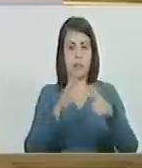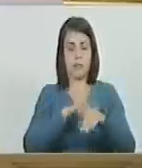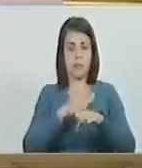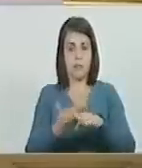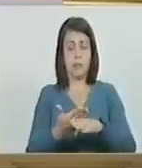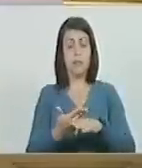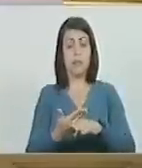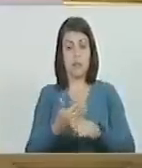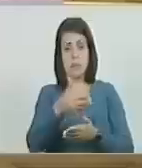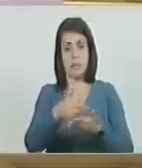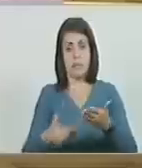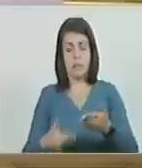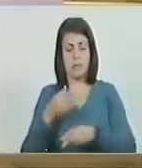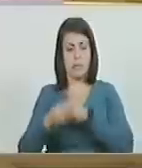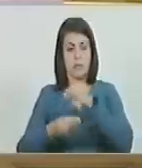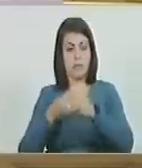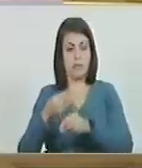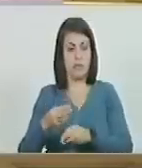para proporcionar